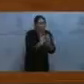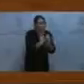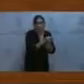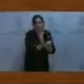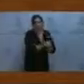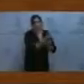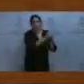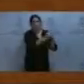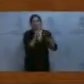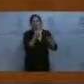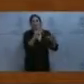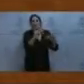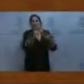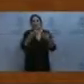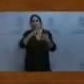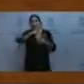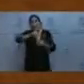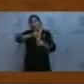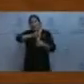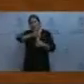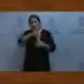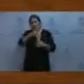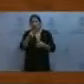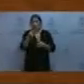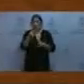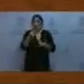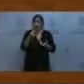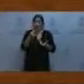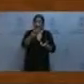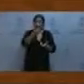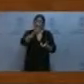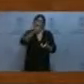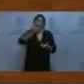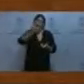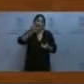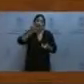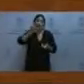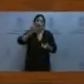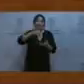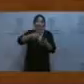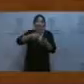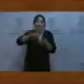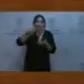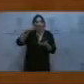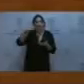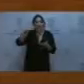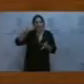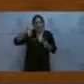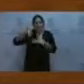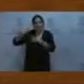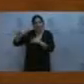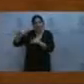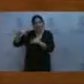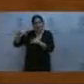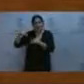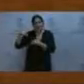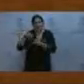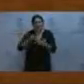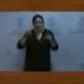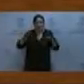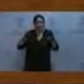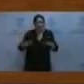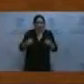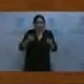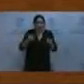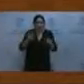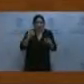euros. Voy a volver en pesetas, son unos 150 millones de pesetas, de las antiguas pesetas, en unos sistemas informáticos que solo